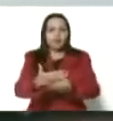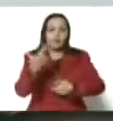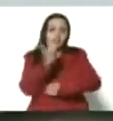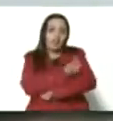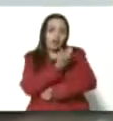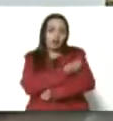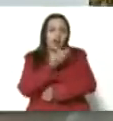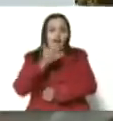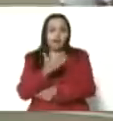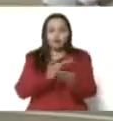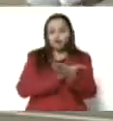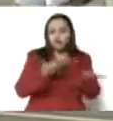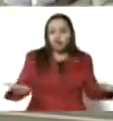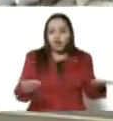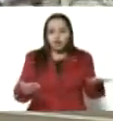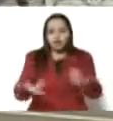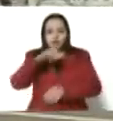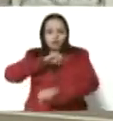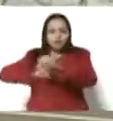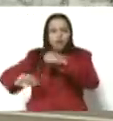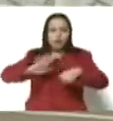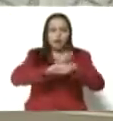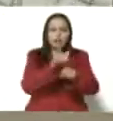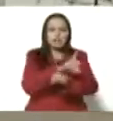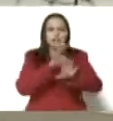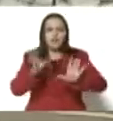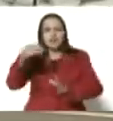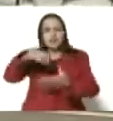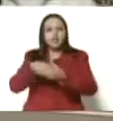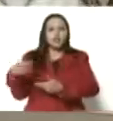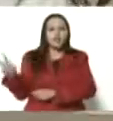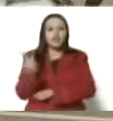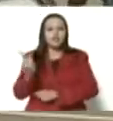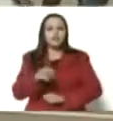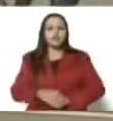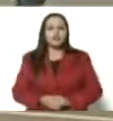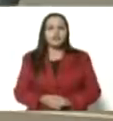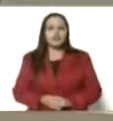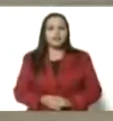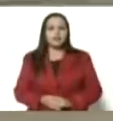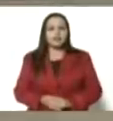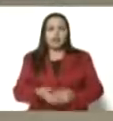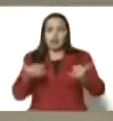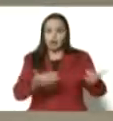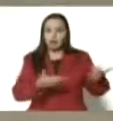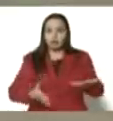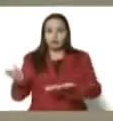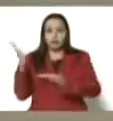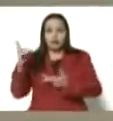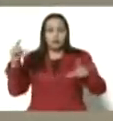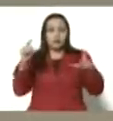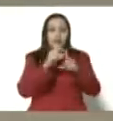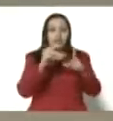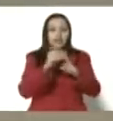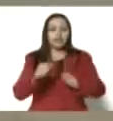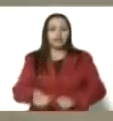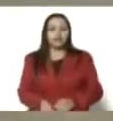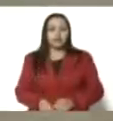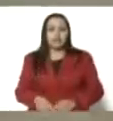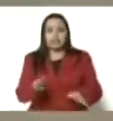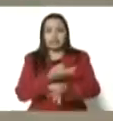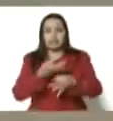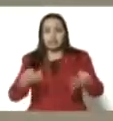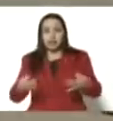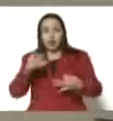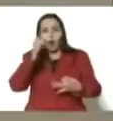será dispuesto para contrarrestar el COVID-19 en nuestro país. A continuación, palabras del excelentísimo